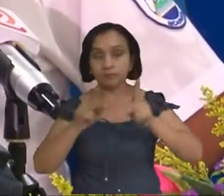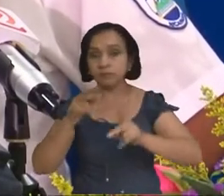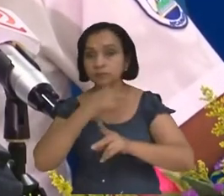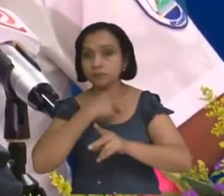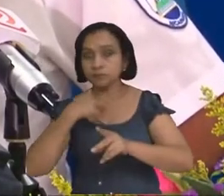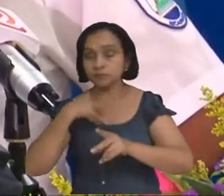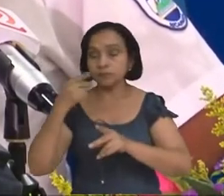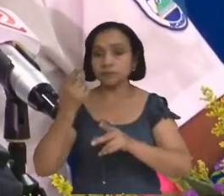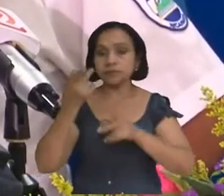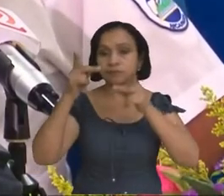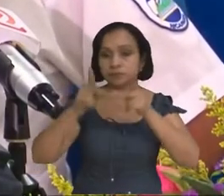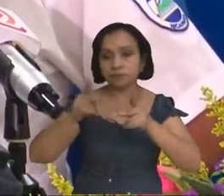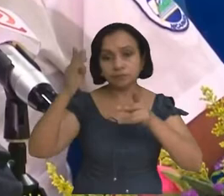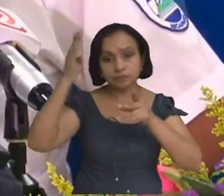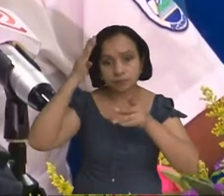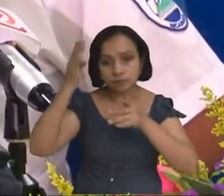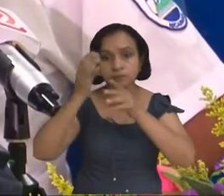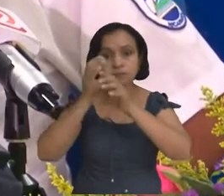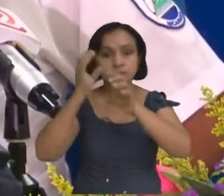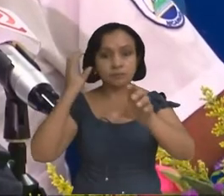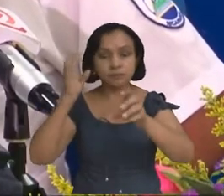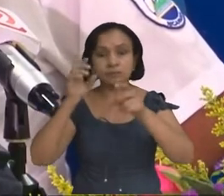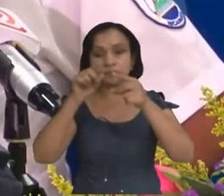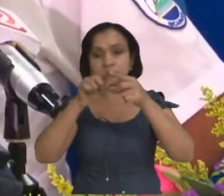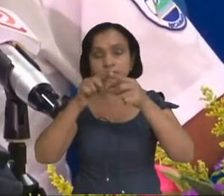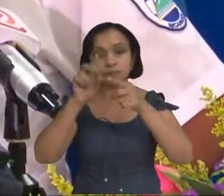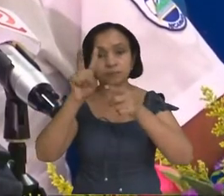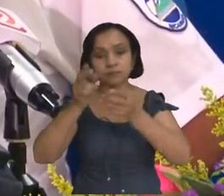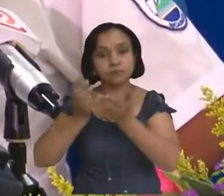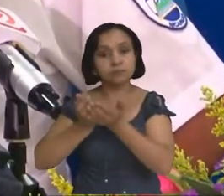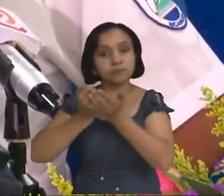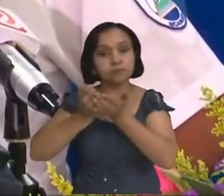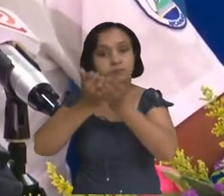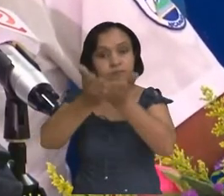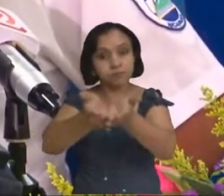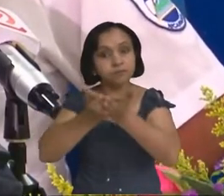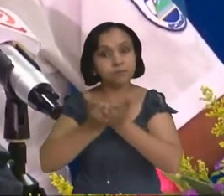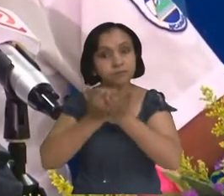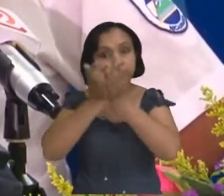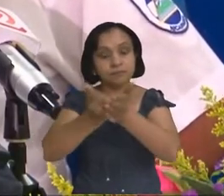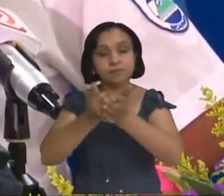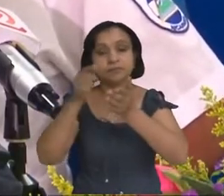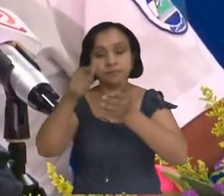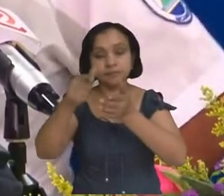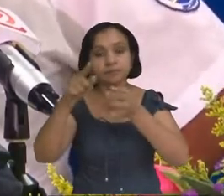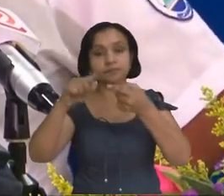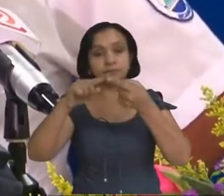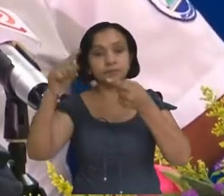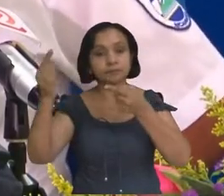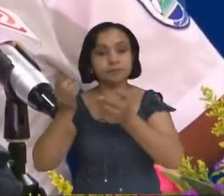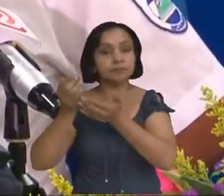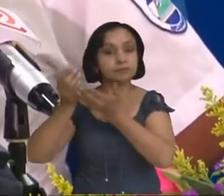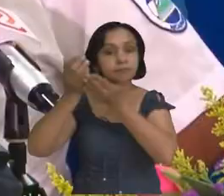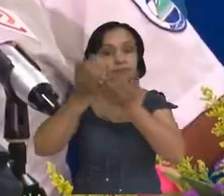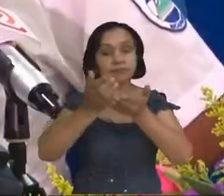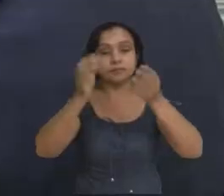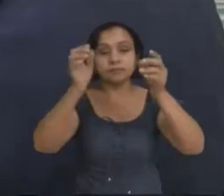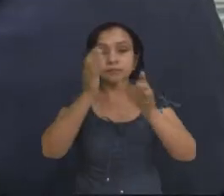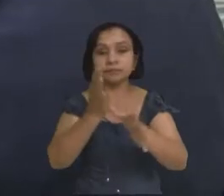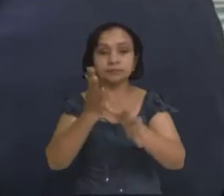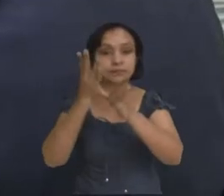a tripulantes a bordo de dos cruceros que llegarán en ese periodo al puerto de San Juan del